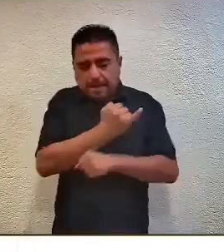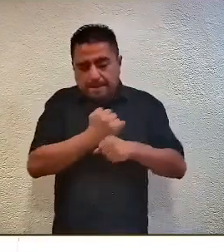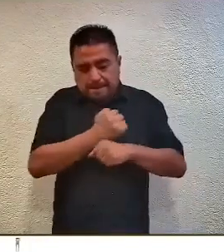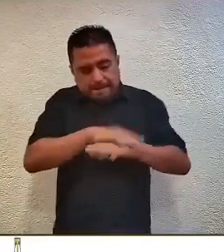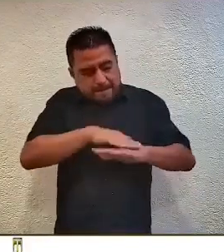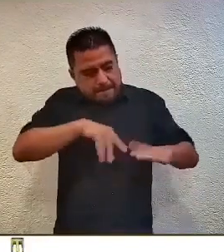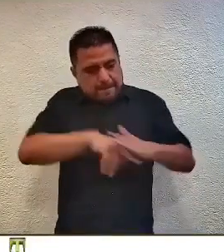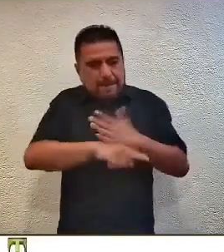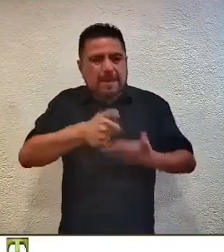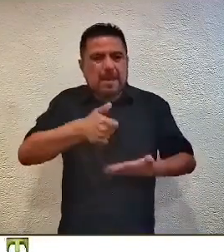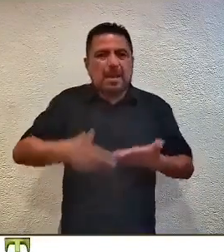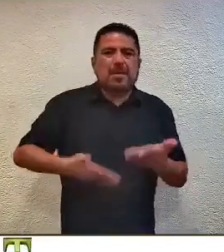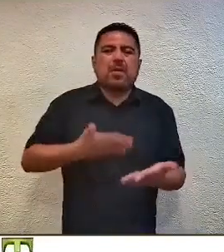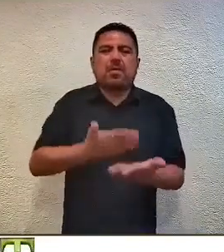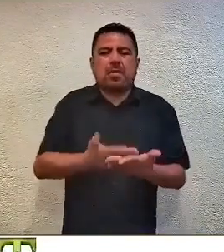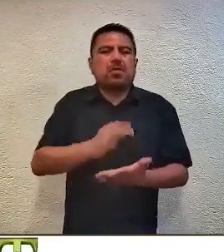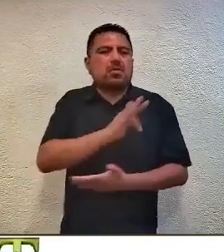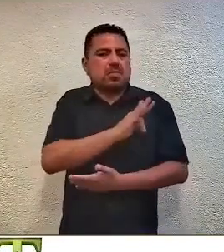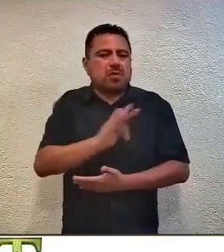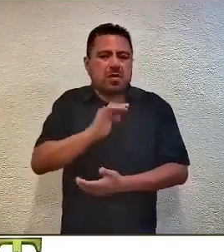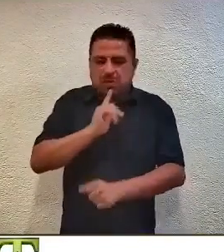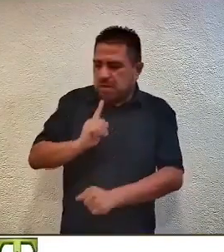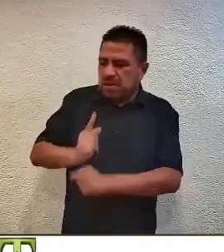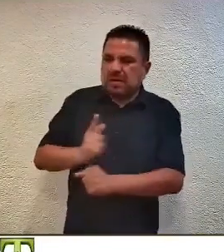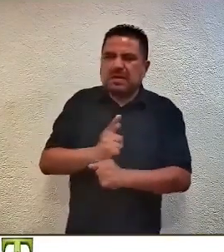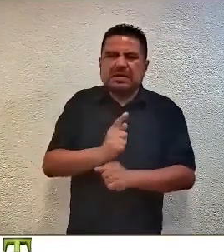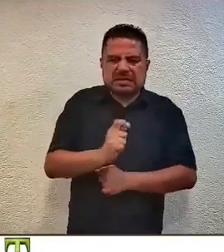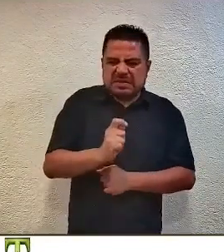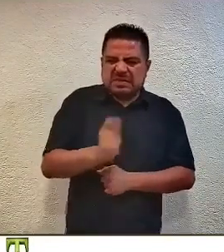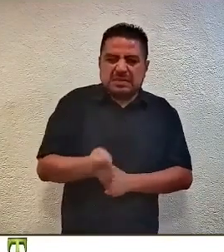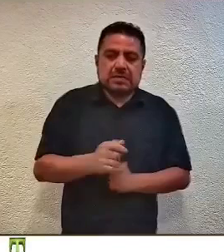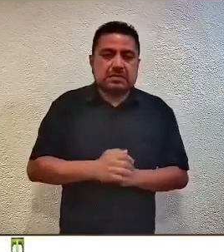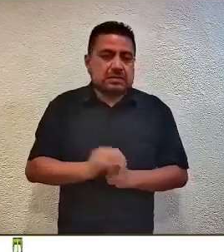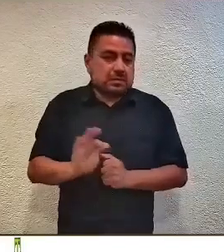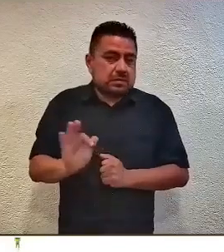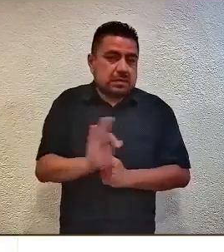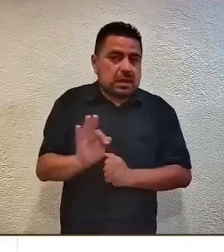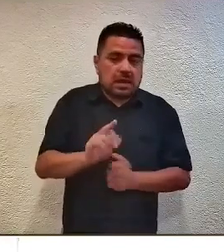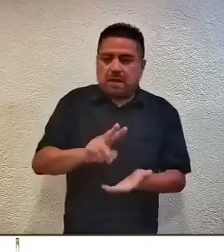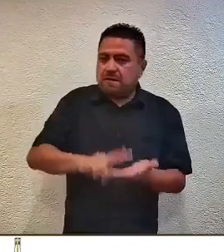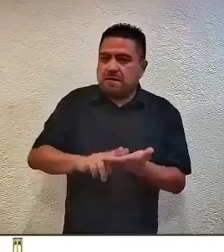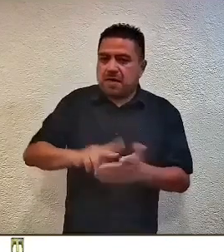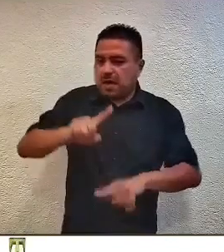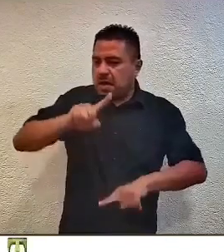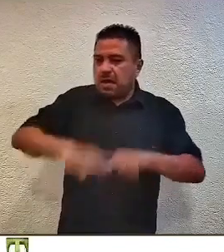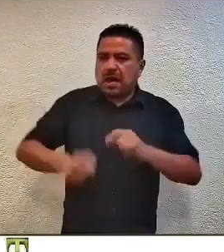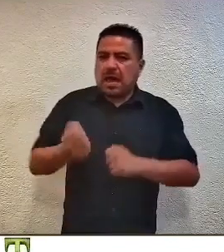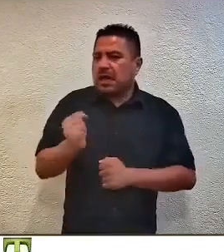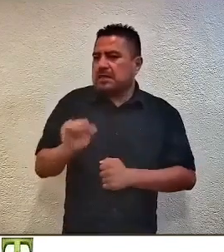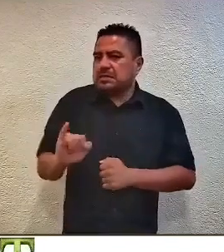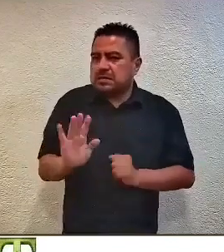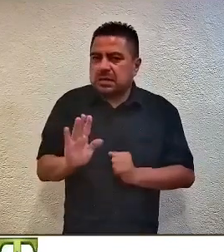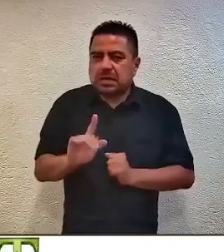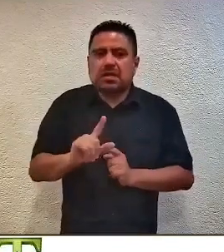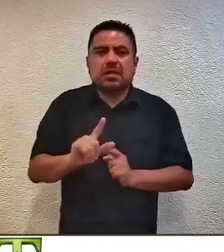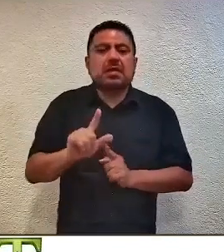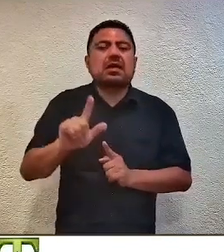proyecto propuesto, podemos identificar que posiblemente existe una variación de la litis y, en